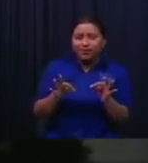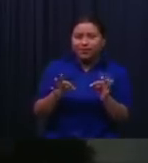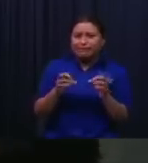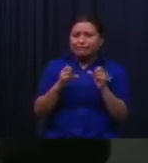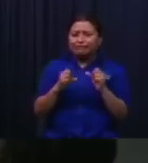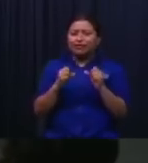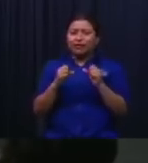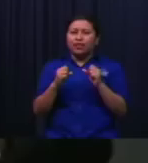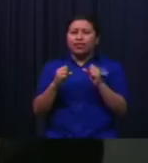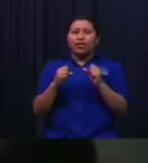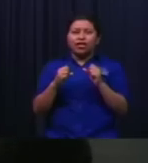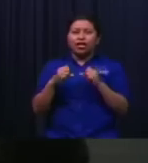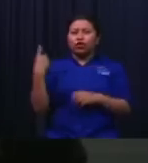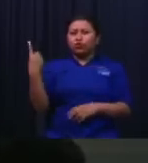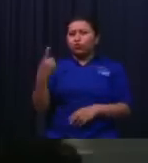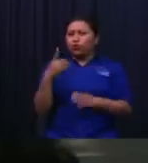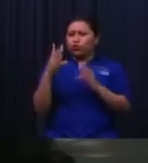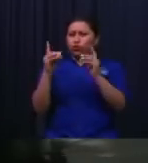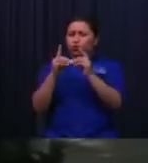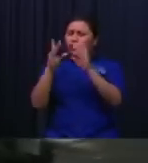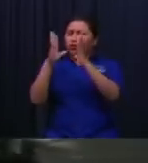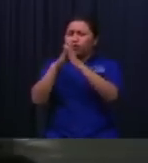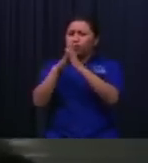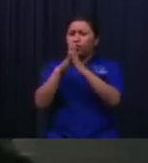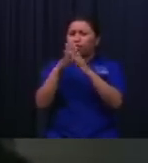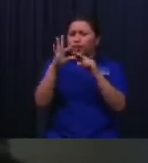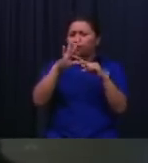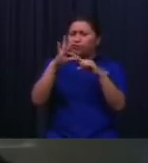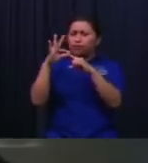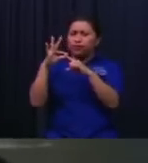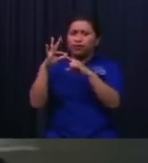Dios derrama de su gozo, de su alegría.